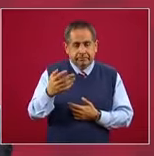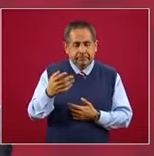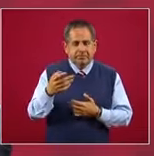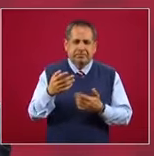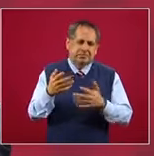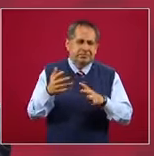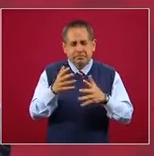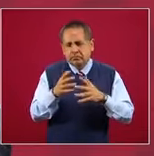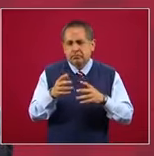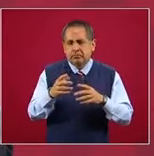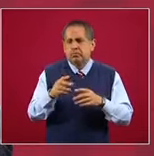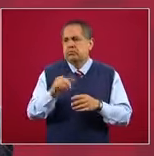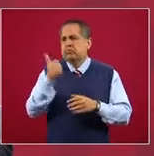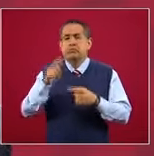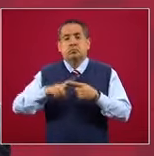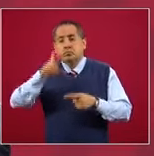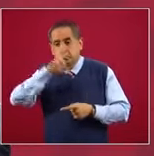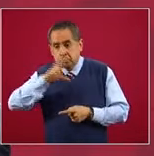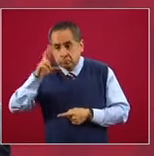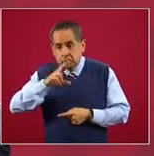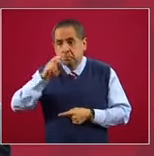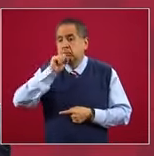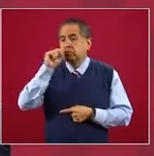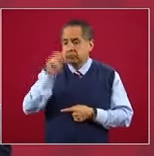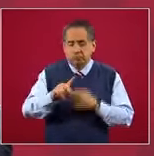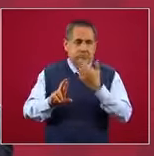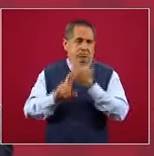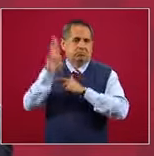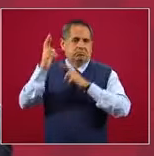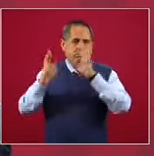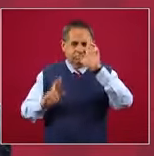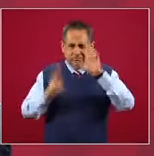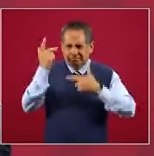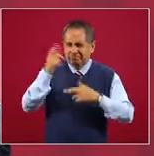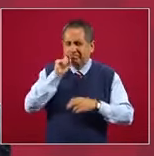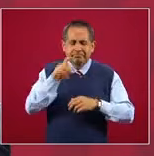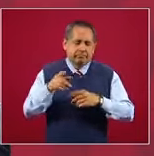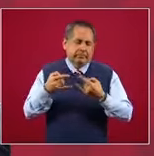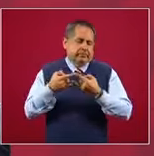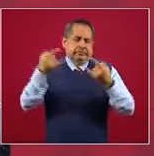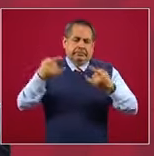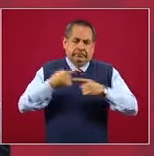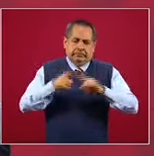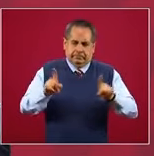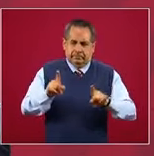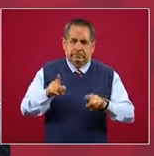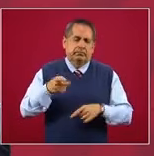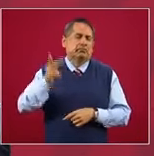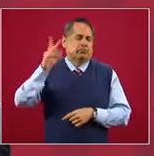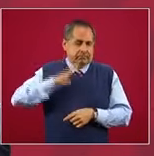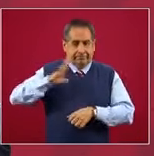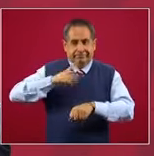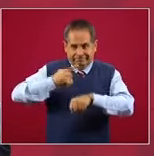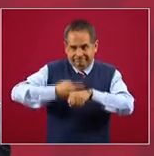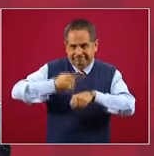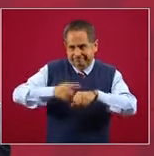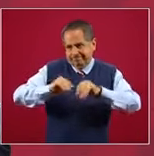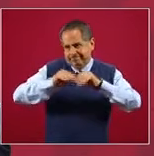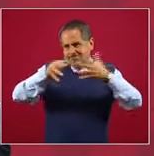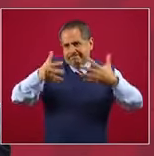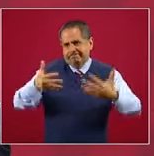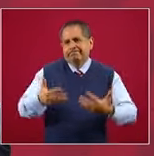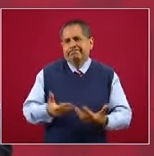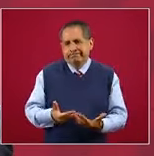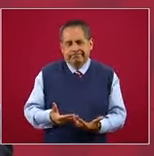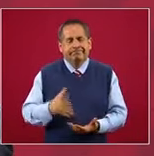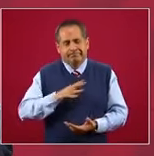y otros lugares. Rusia también había tenido la revolución, en fin, era un contexto histórico muy diferente al que vivimos hoy. Pero ciertamente,